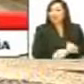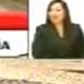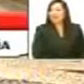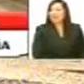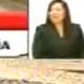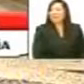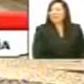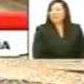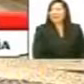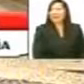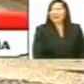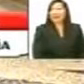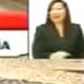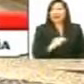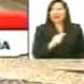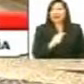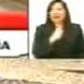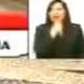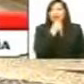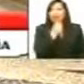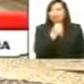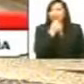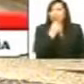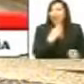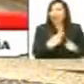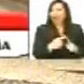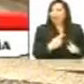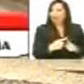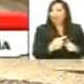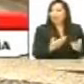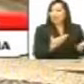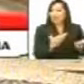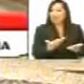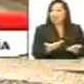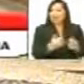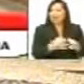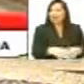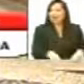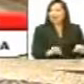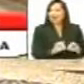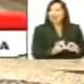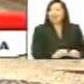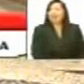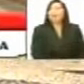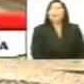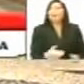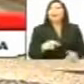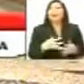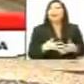Y también va a estar Guillermo González entrevistando a los diferentes invitados para este importante evento,